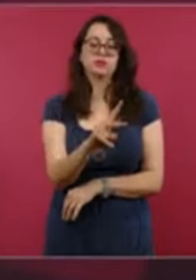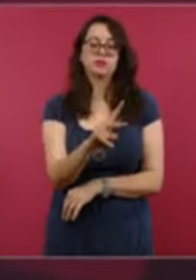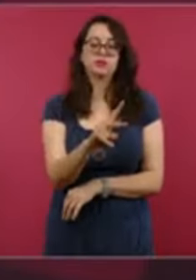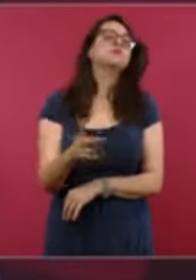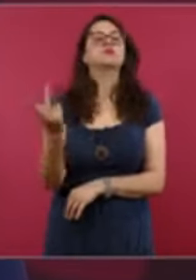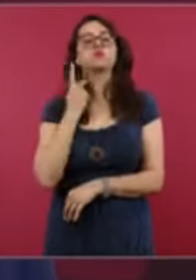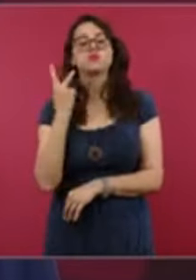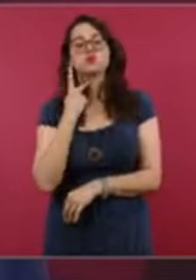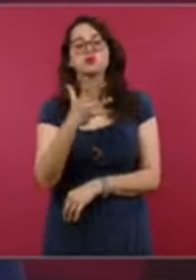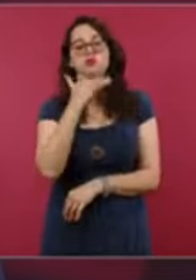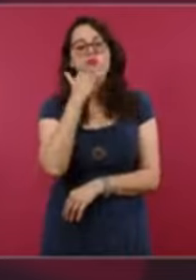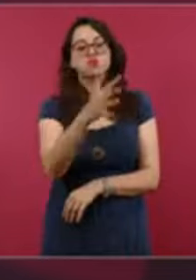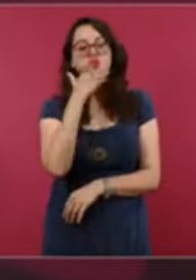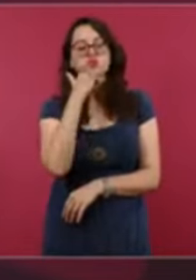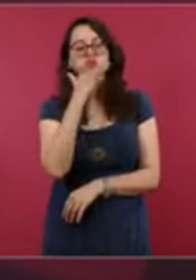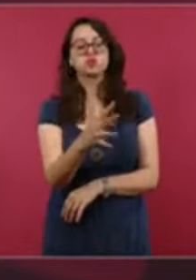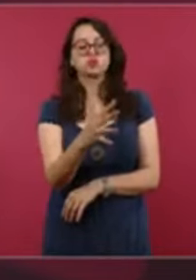Políticos corruptos,